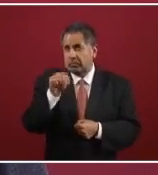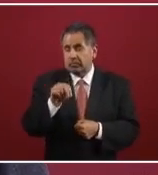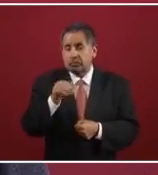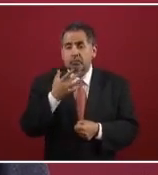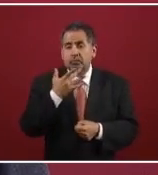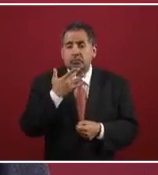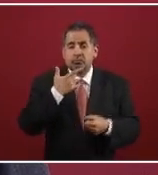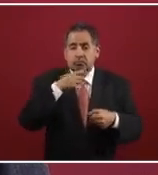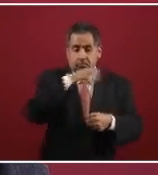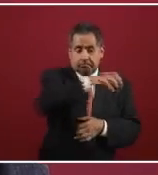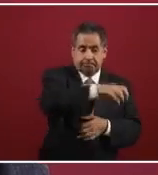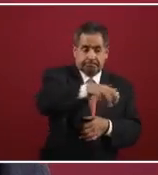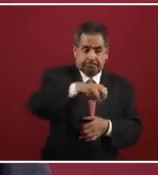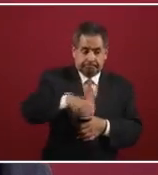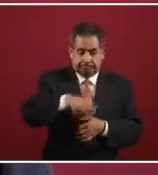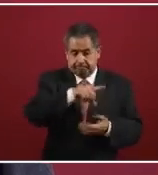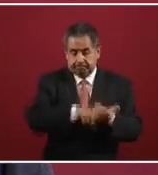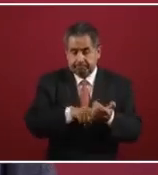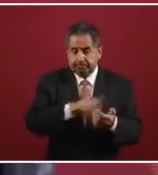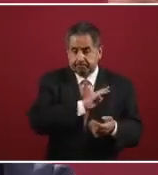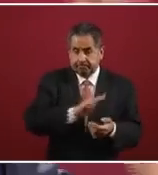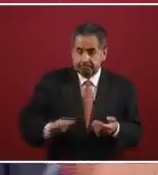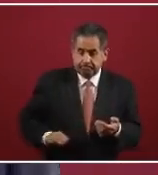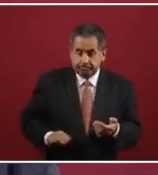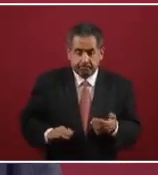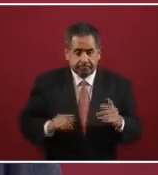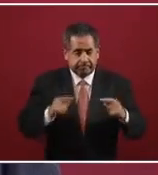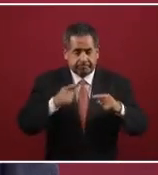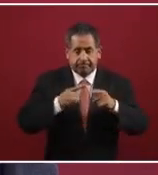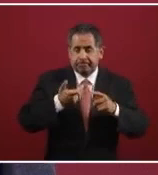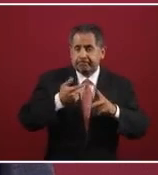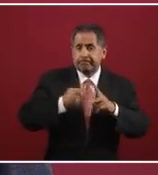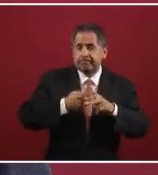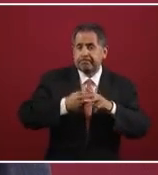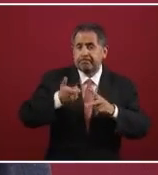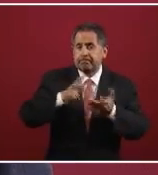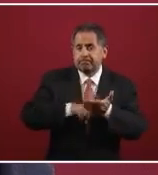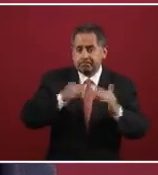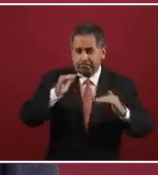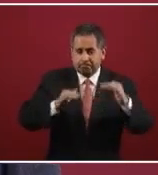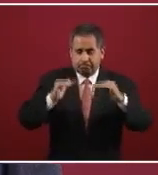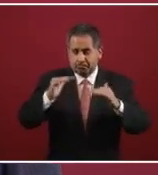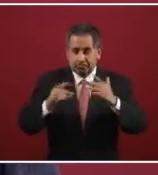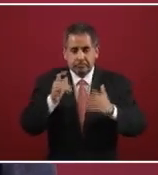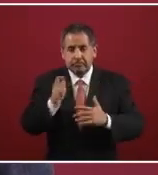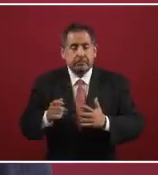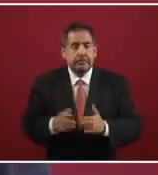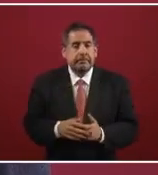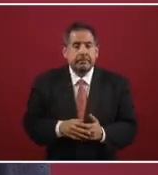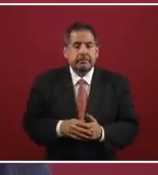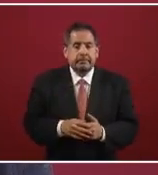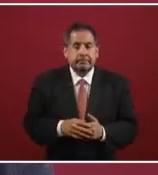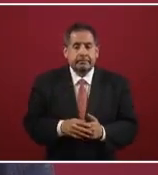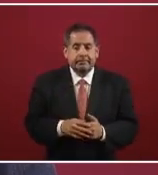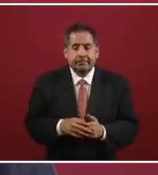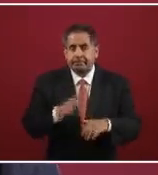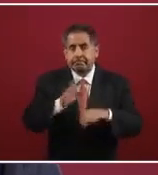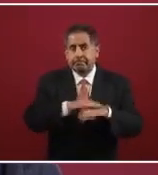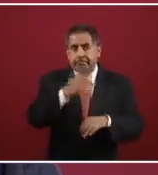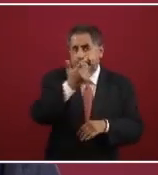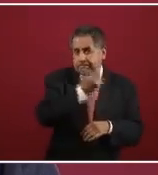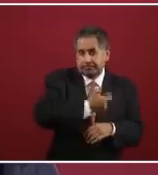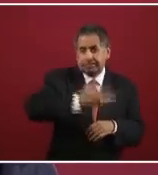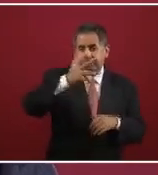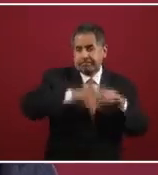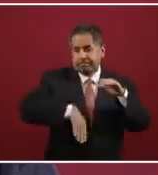gasolineras en él en el municipio y el rango de precio no es de los más caros